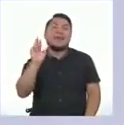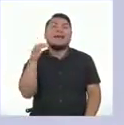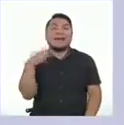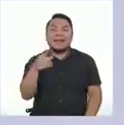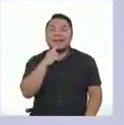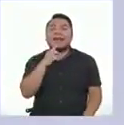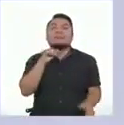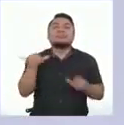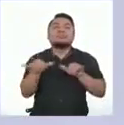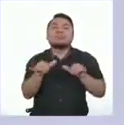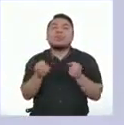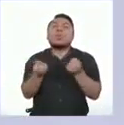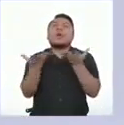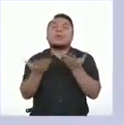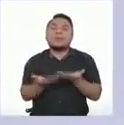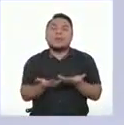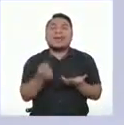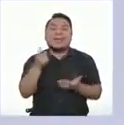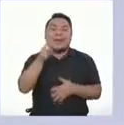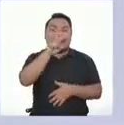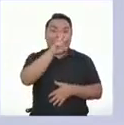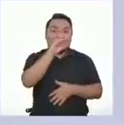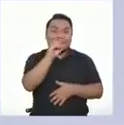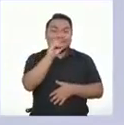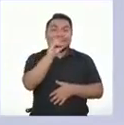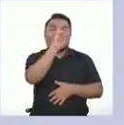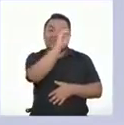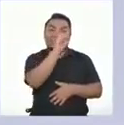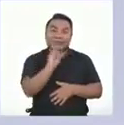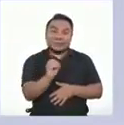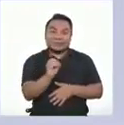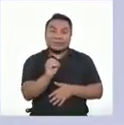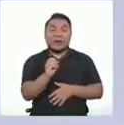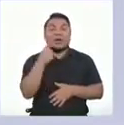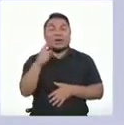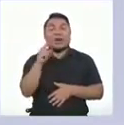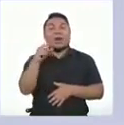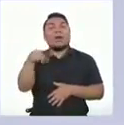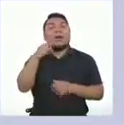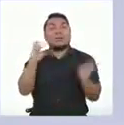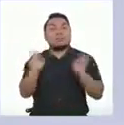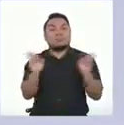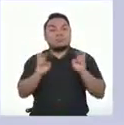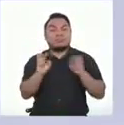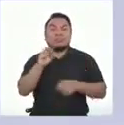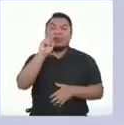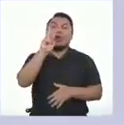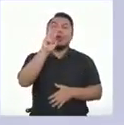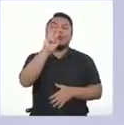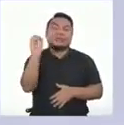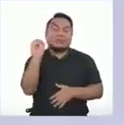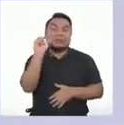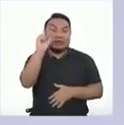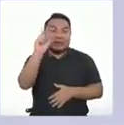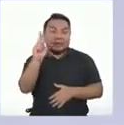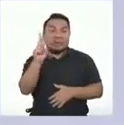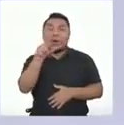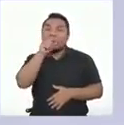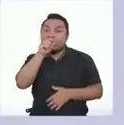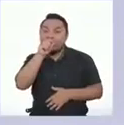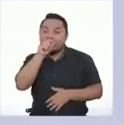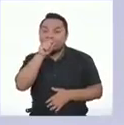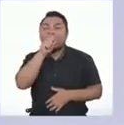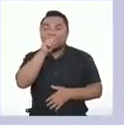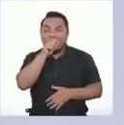operación. Entonces, el 20% de proteína en 200 gramos de carne de pollo